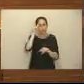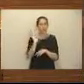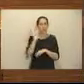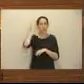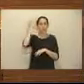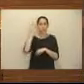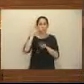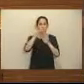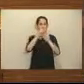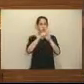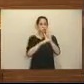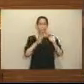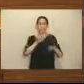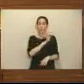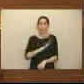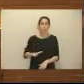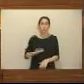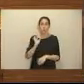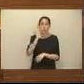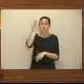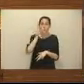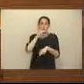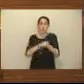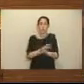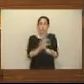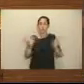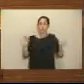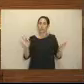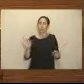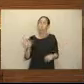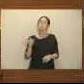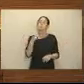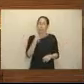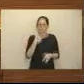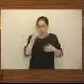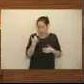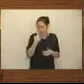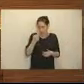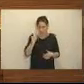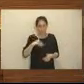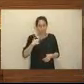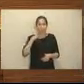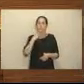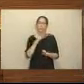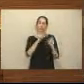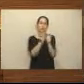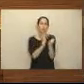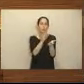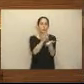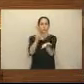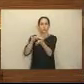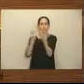ustedes, de momento, no se han decantado por ninguna. Usted me dirá, y lo dijo ayer, que ha realizado numerosas reuniones con otras